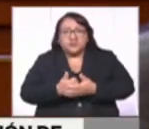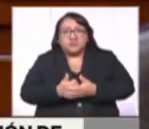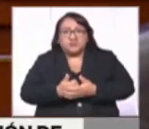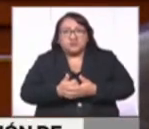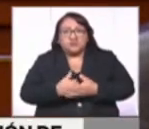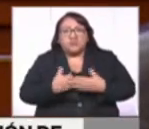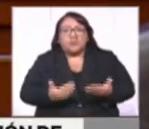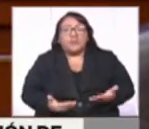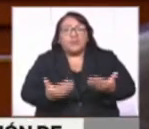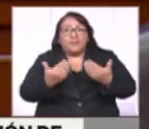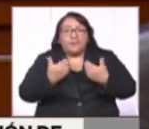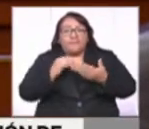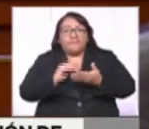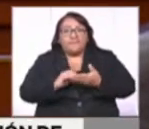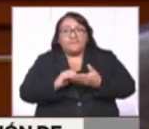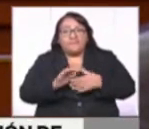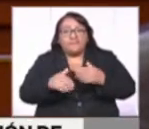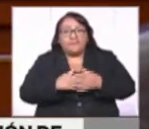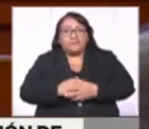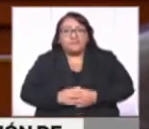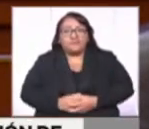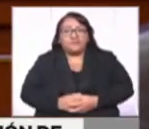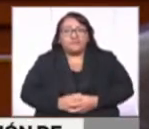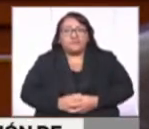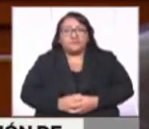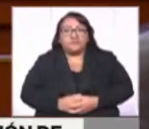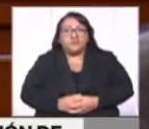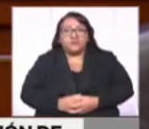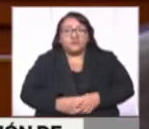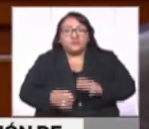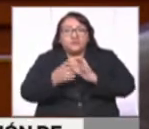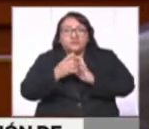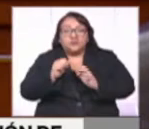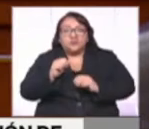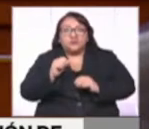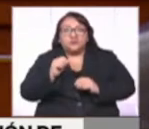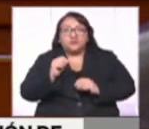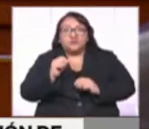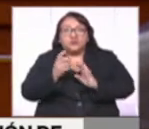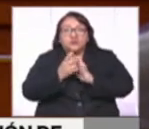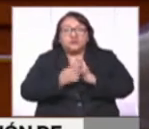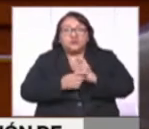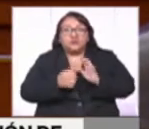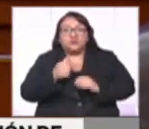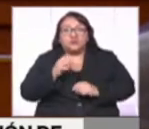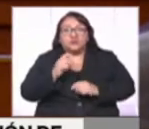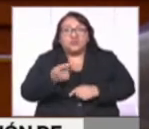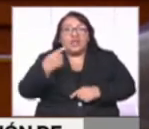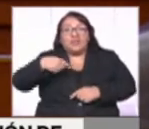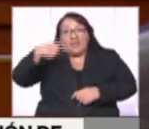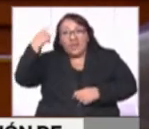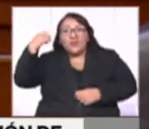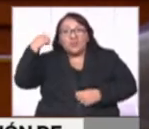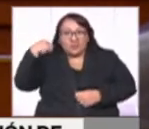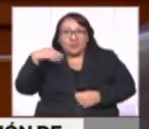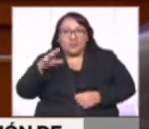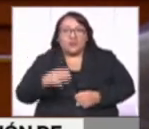han dado chance con el Decreto Supremo 028 el año pasado